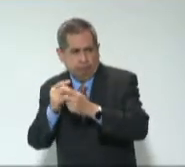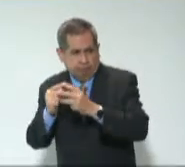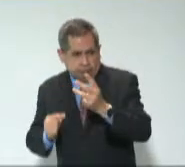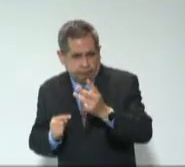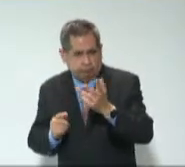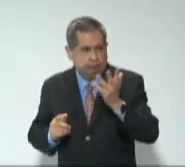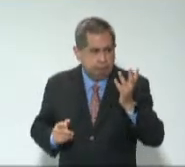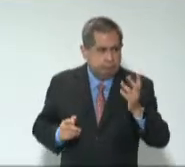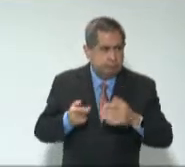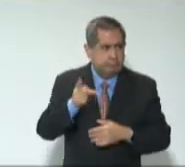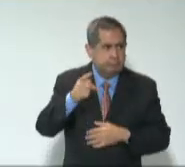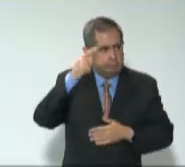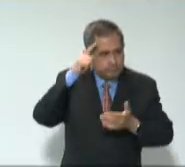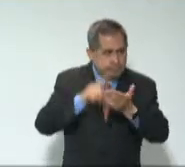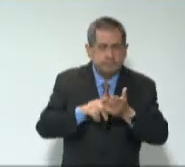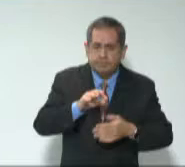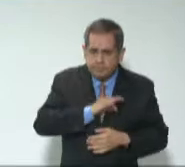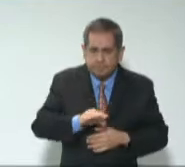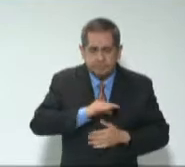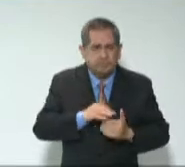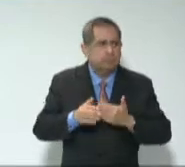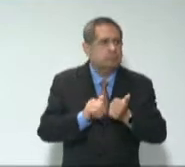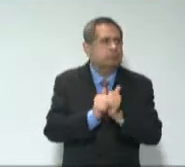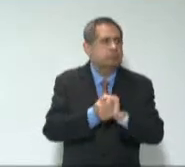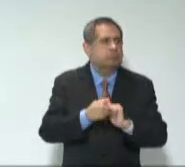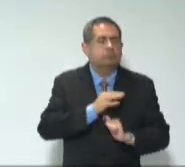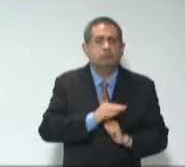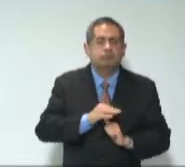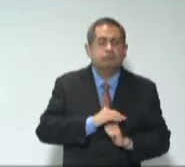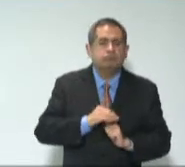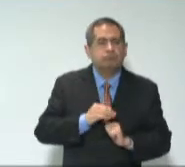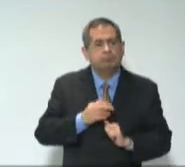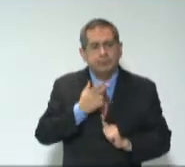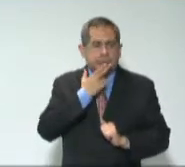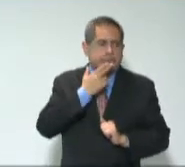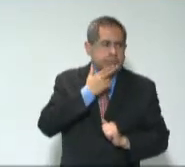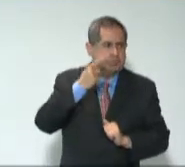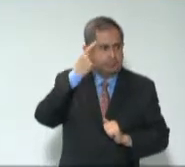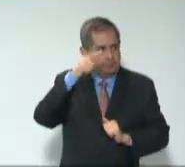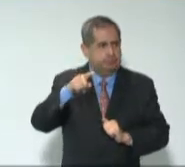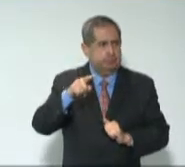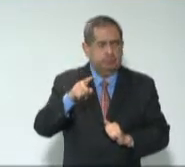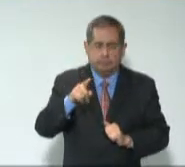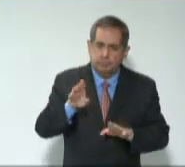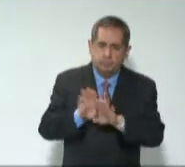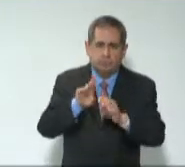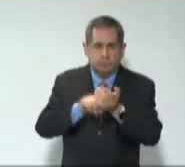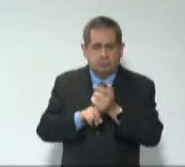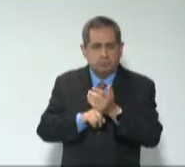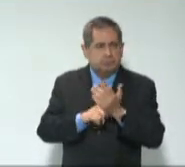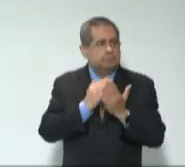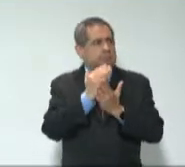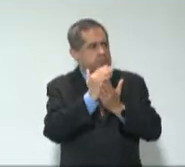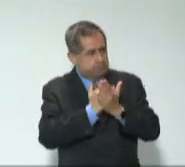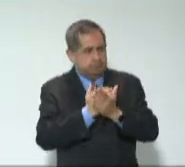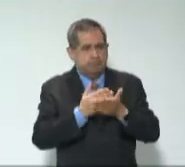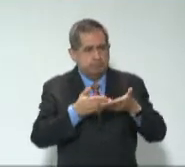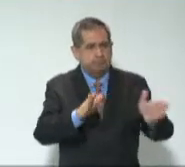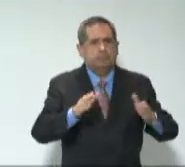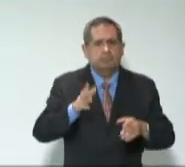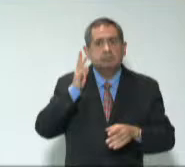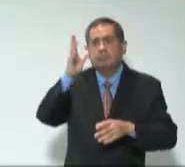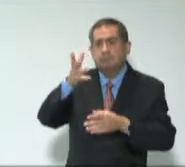eh puede ser Eh puede ser un un recurso para la salida de la Cris crisis y para la fase de